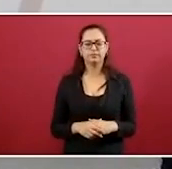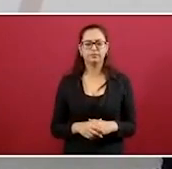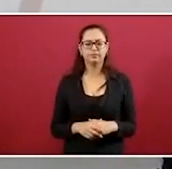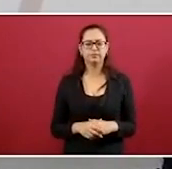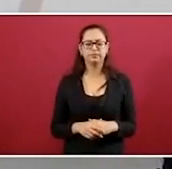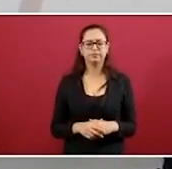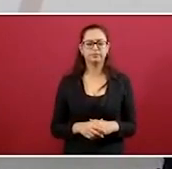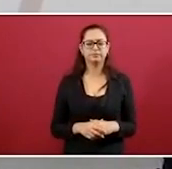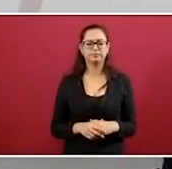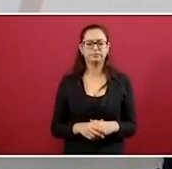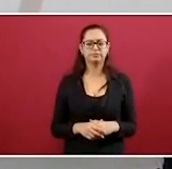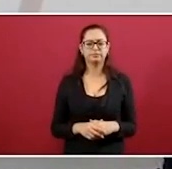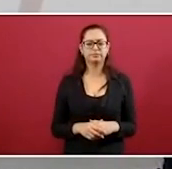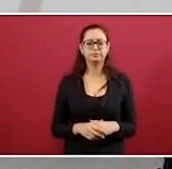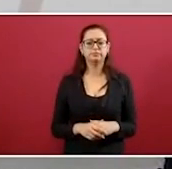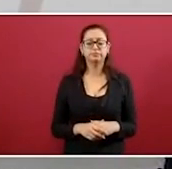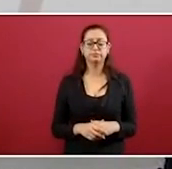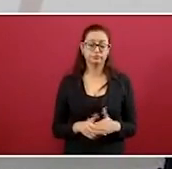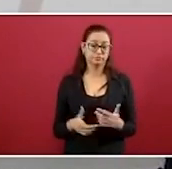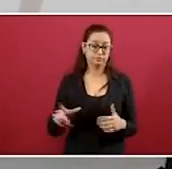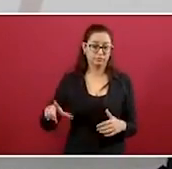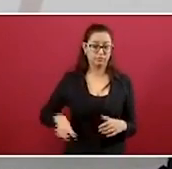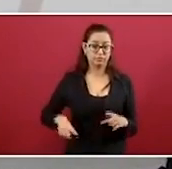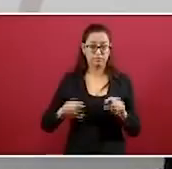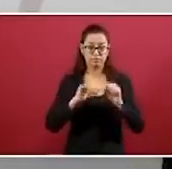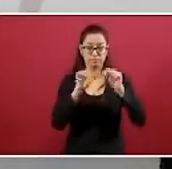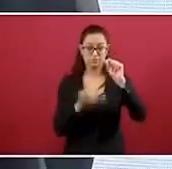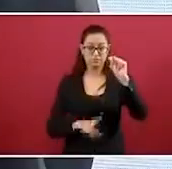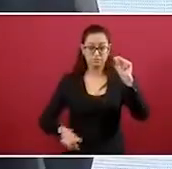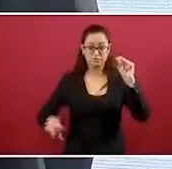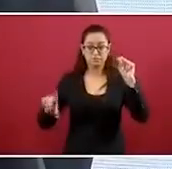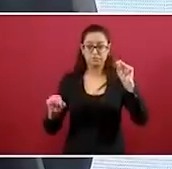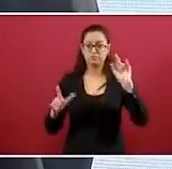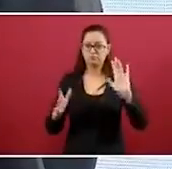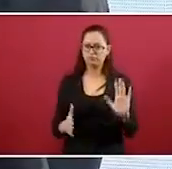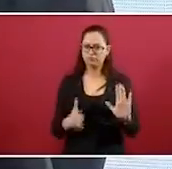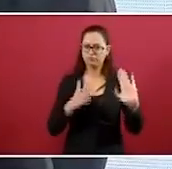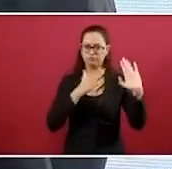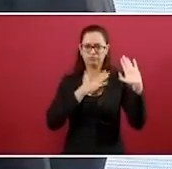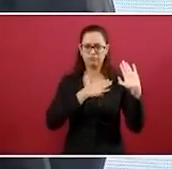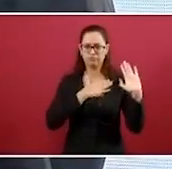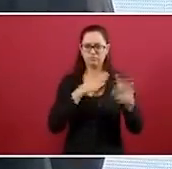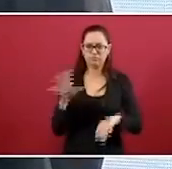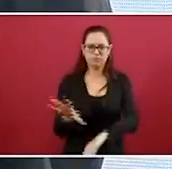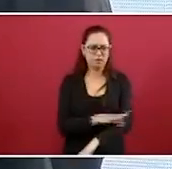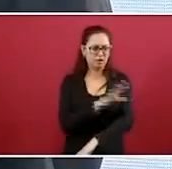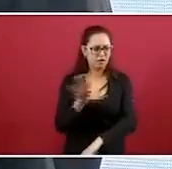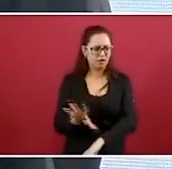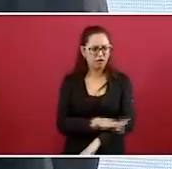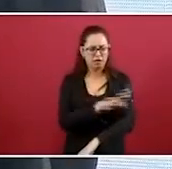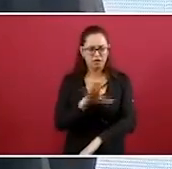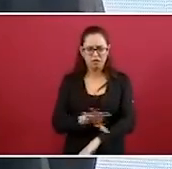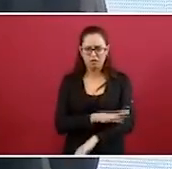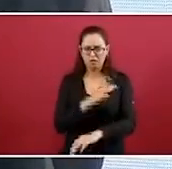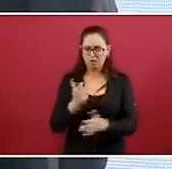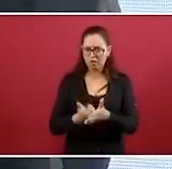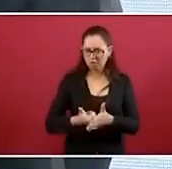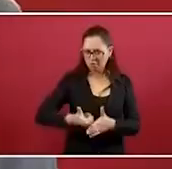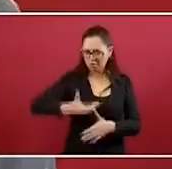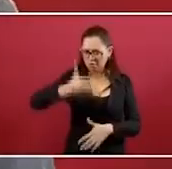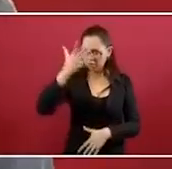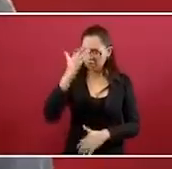El Estado mexicano tiene el compromiso de no aumentar los precios de la energía